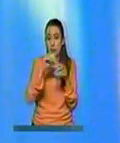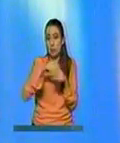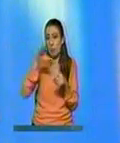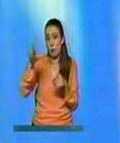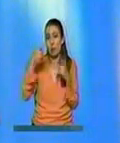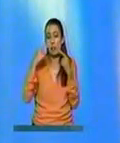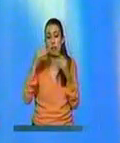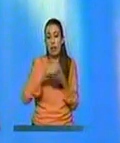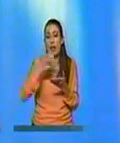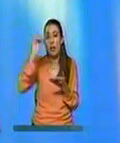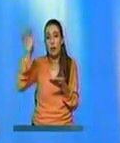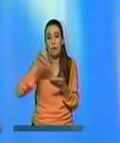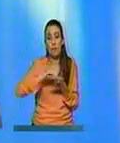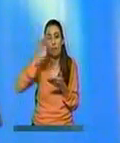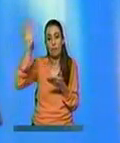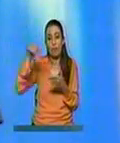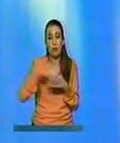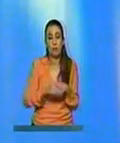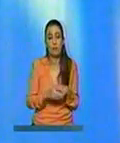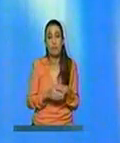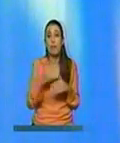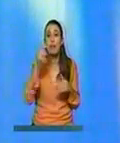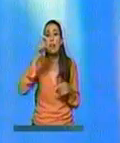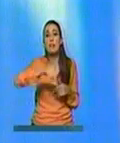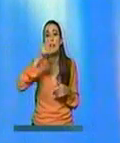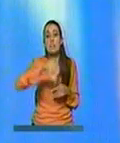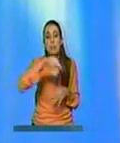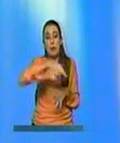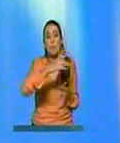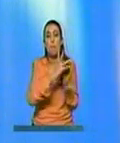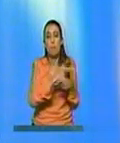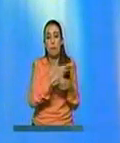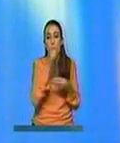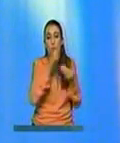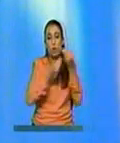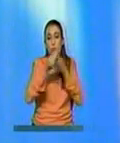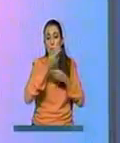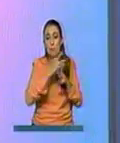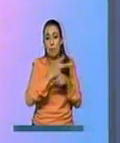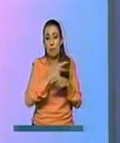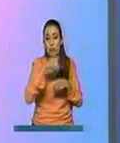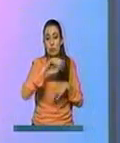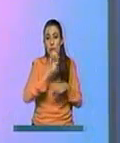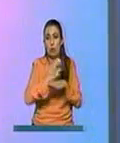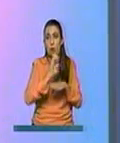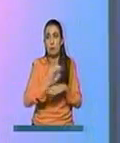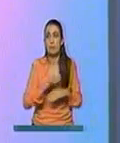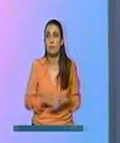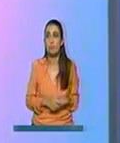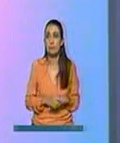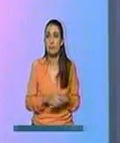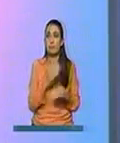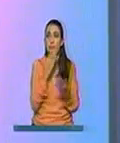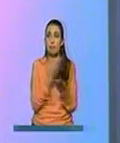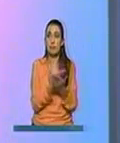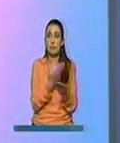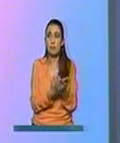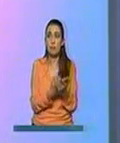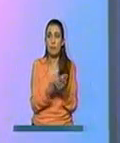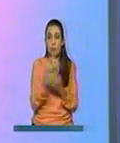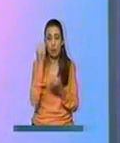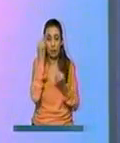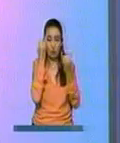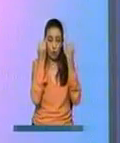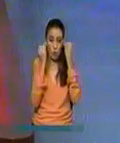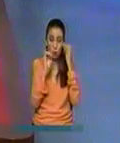significa que estamos lanzando dólares afuera del país. Y lo que necesitamos es generar industria local. Bueno, y ahora con estas propuestas e iniciativas